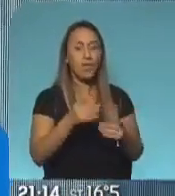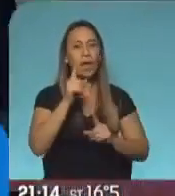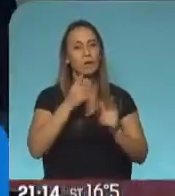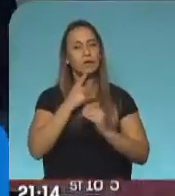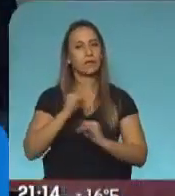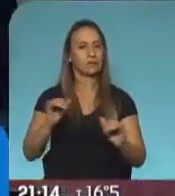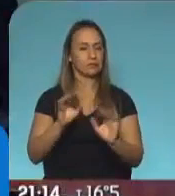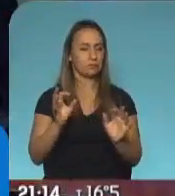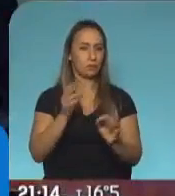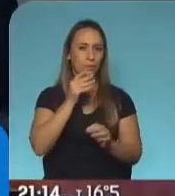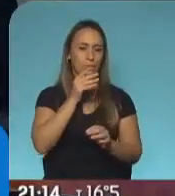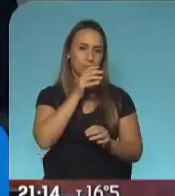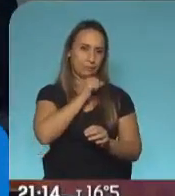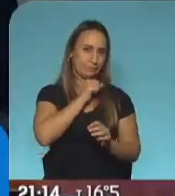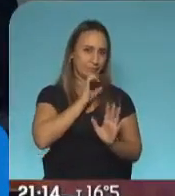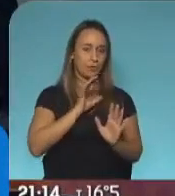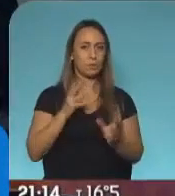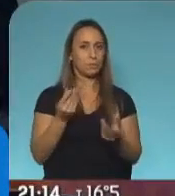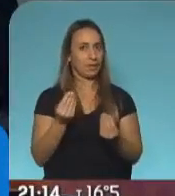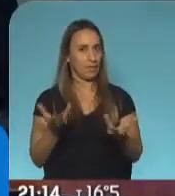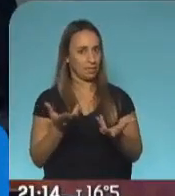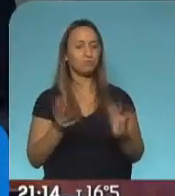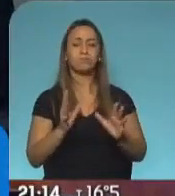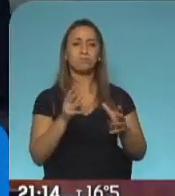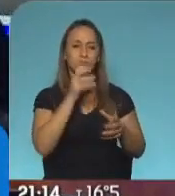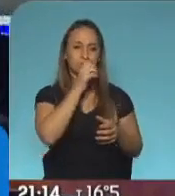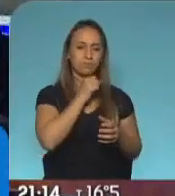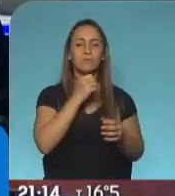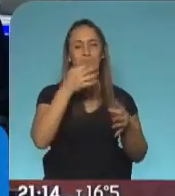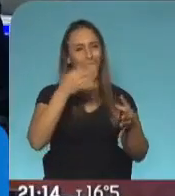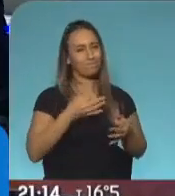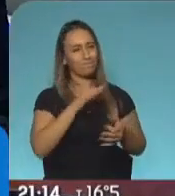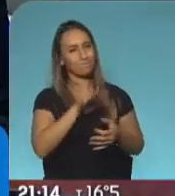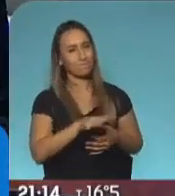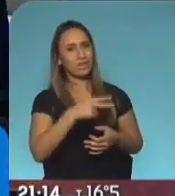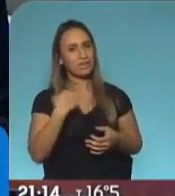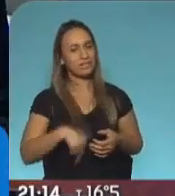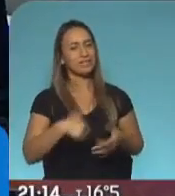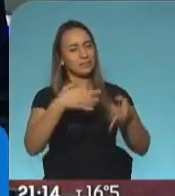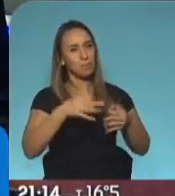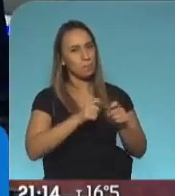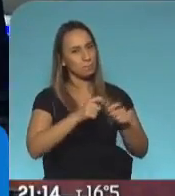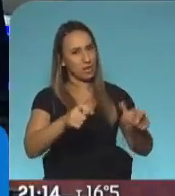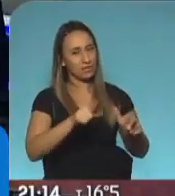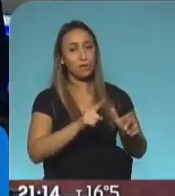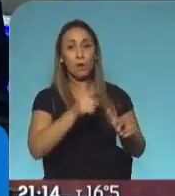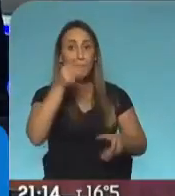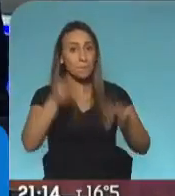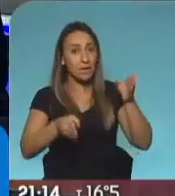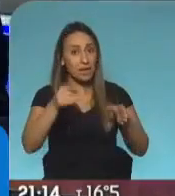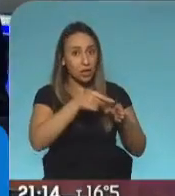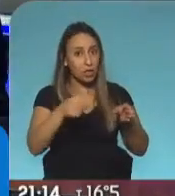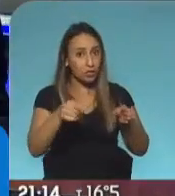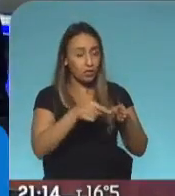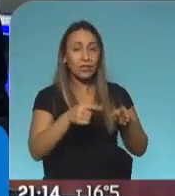por el problema que toca sea por el temor en china tiene debe tener mucho más porque imagínense que hubo un periodo de la infección donde en china no